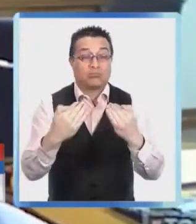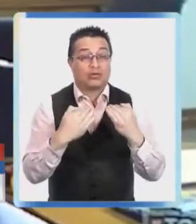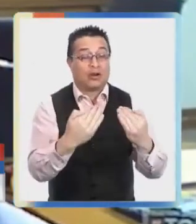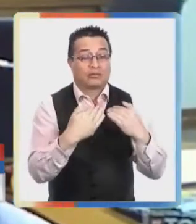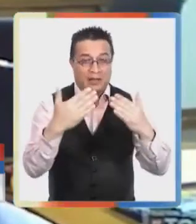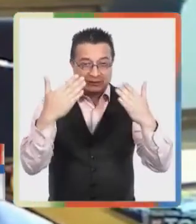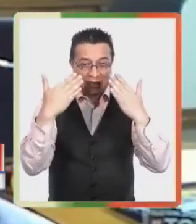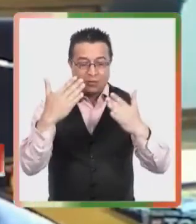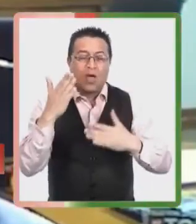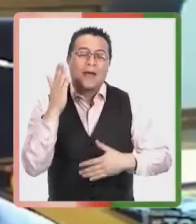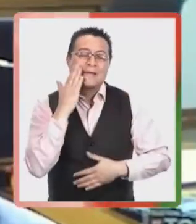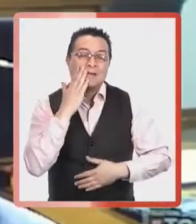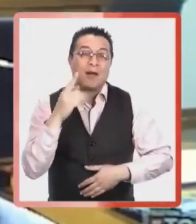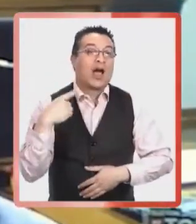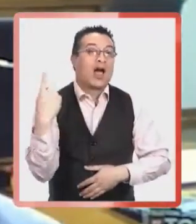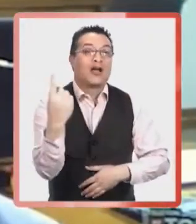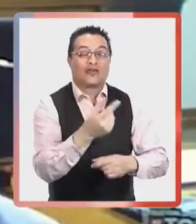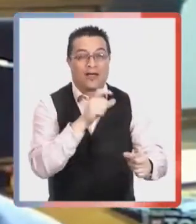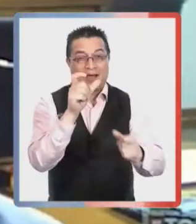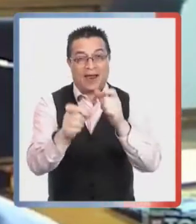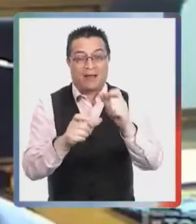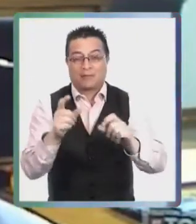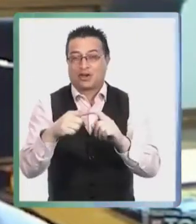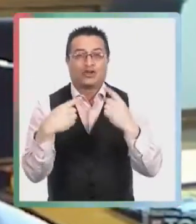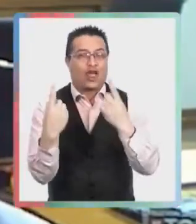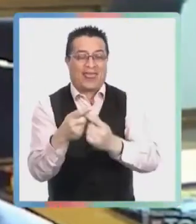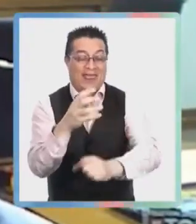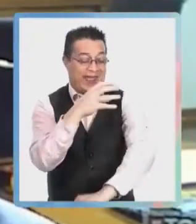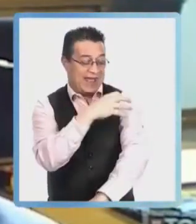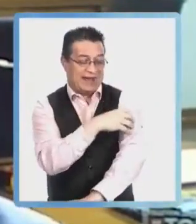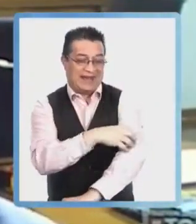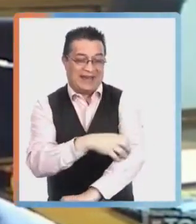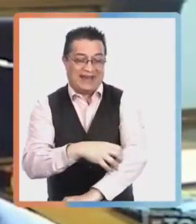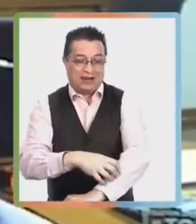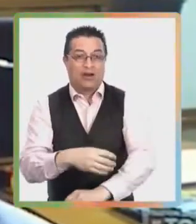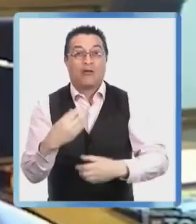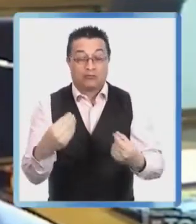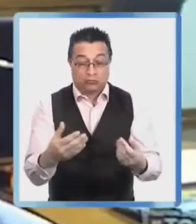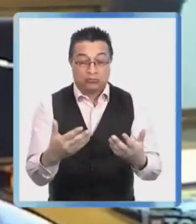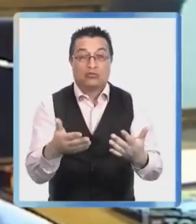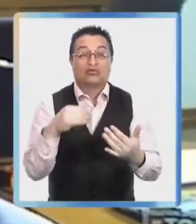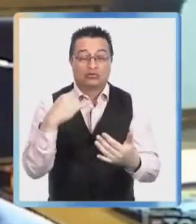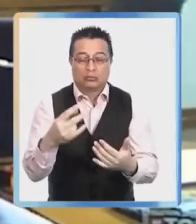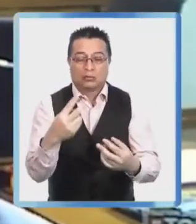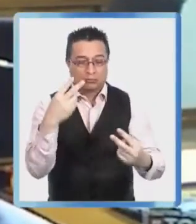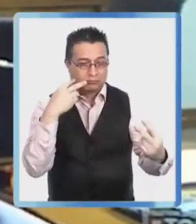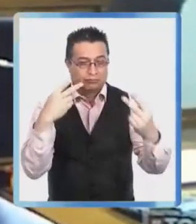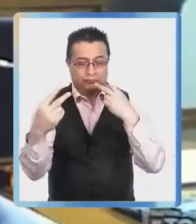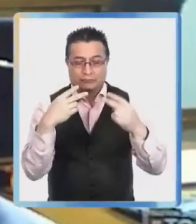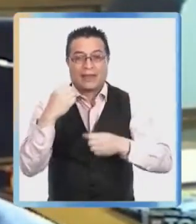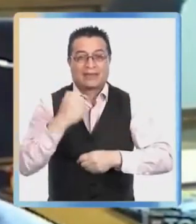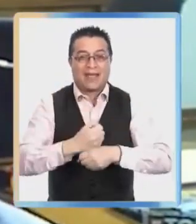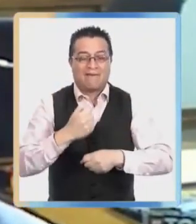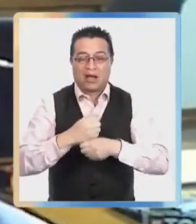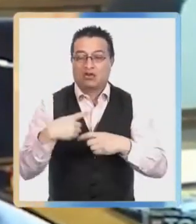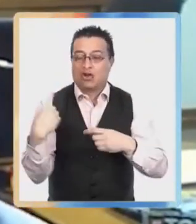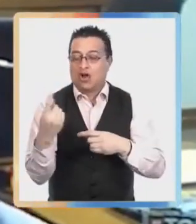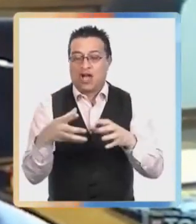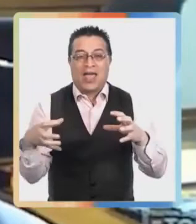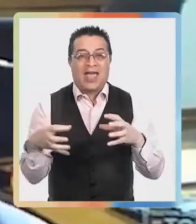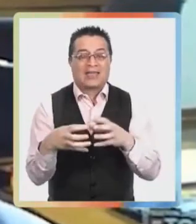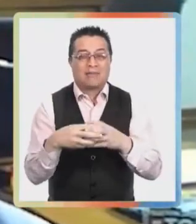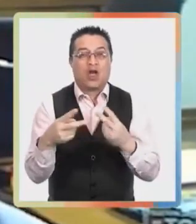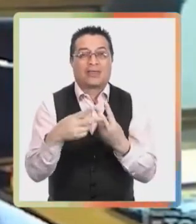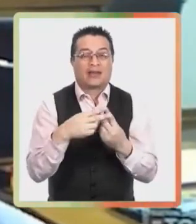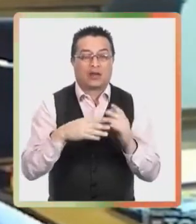apoyan un saludo cariñoso para toda la gente de todas las regiones que de una u otra forma van viendo el trabajo de todo el